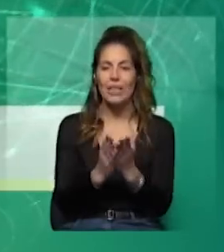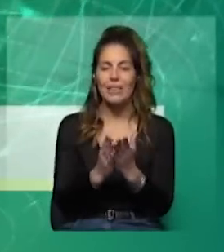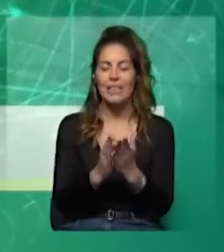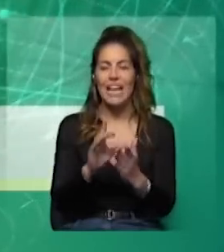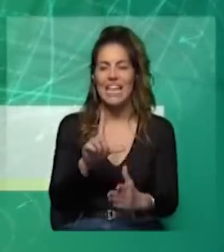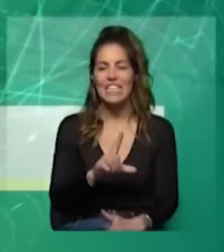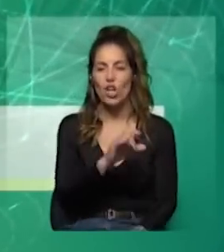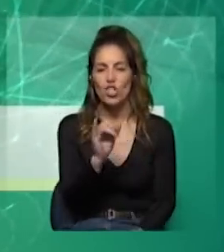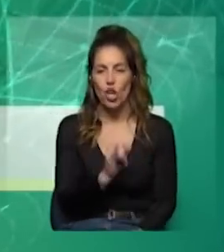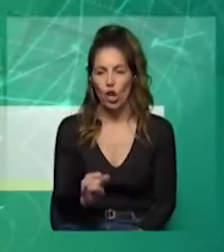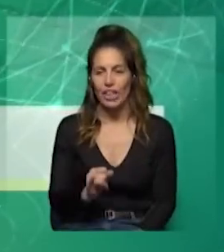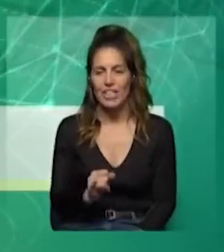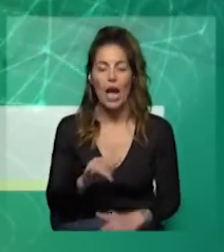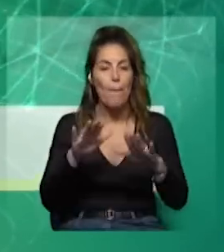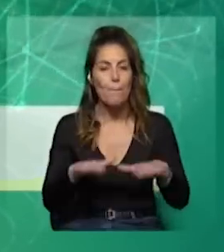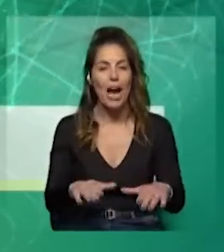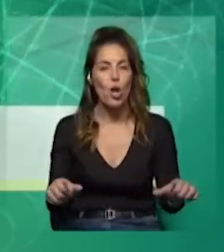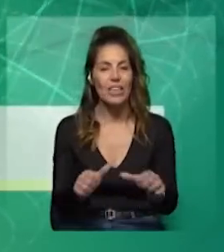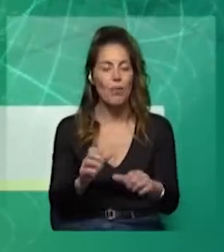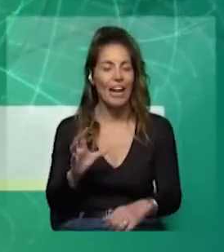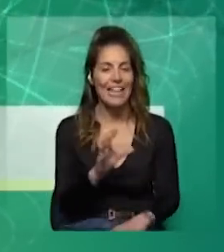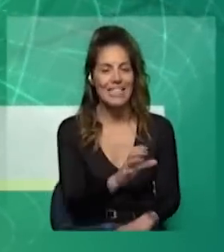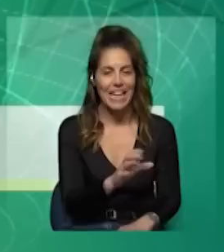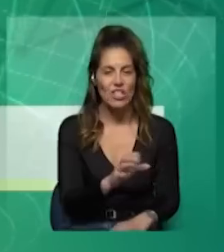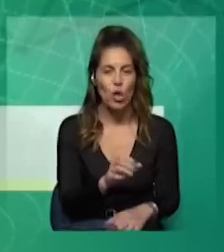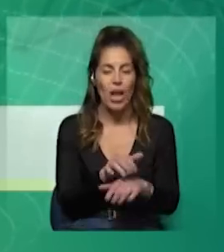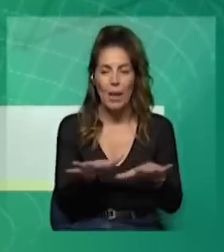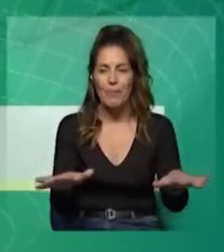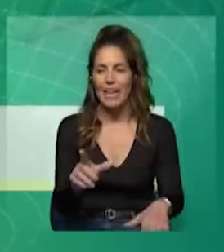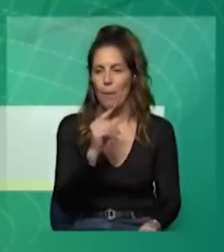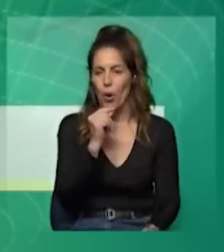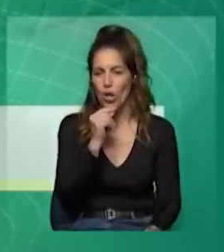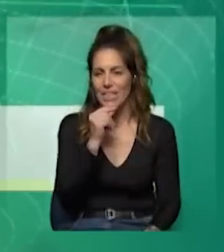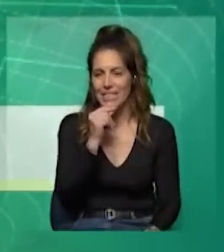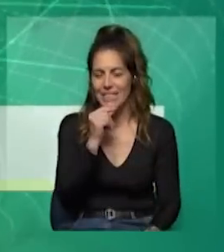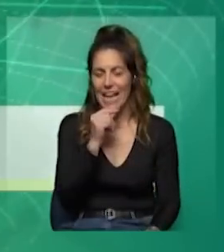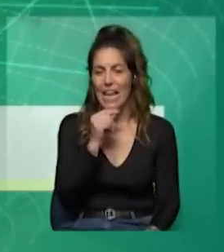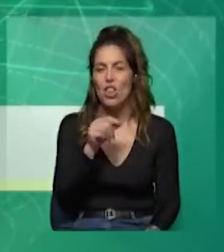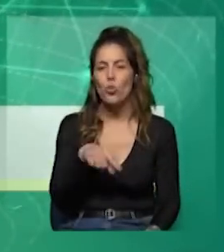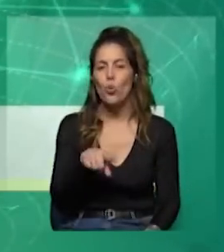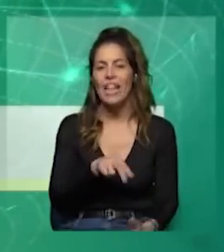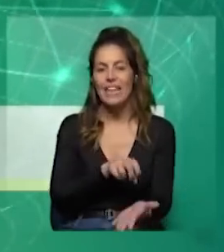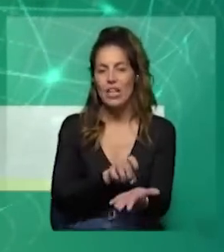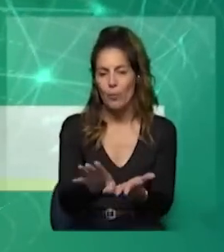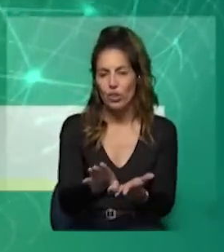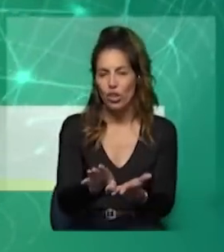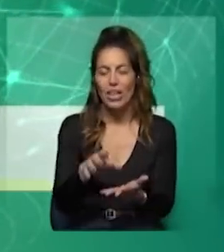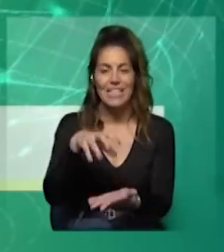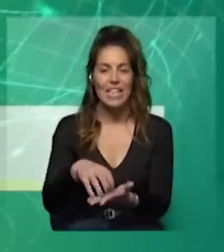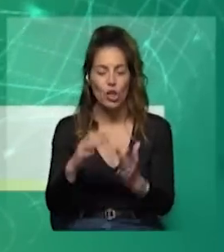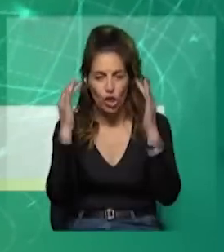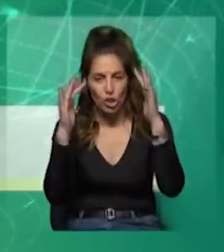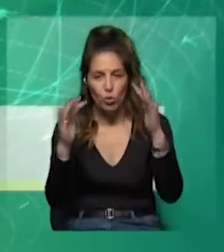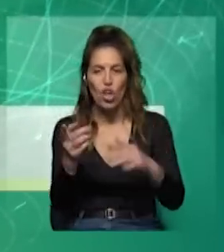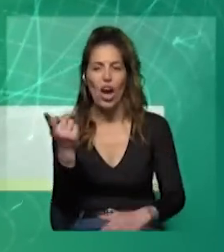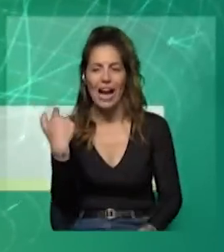sorrilla se encuentra realizando un paro activo en rechazo el despliegue policial durante el operativo que los desalojó del centro de estudios en la jornada de ayer y